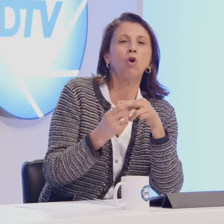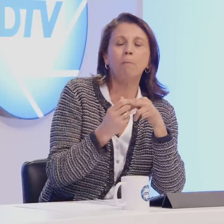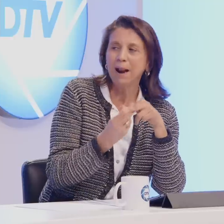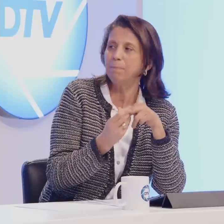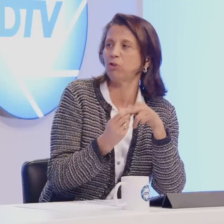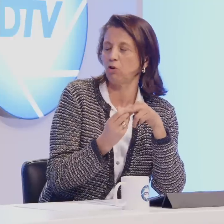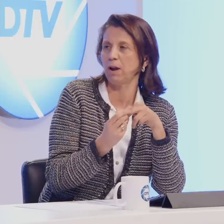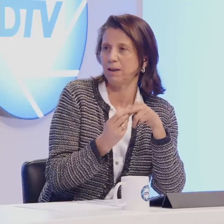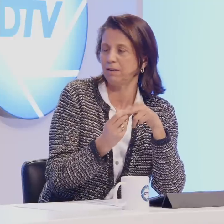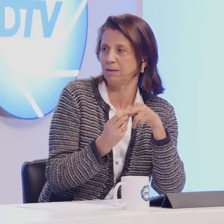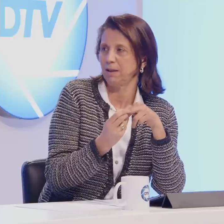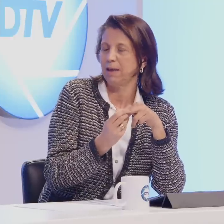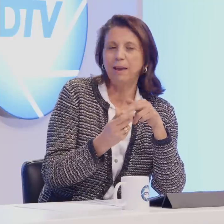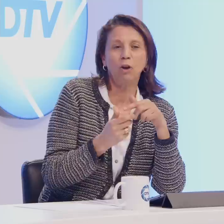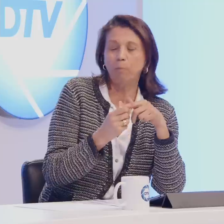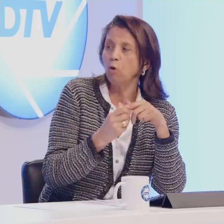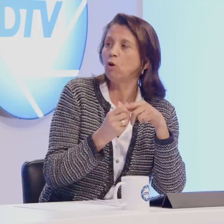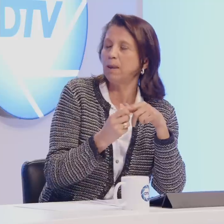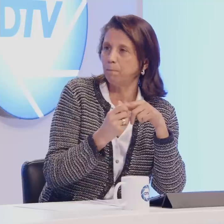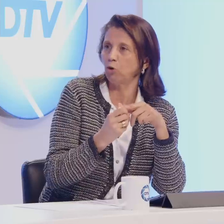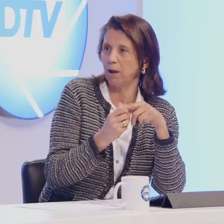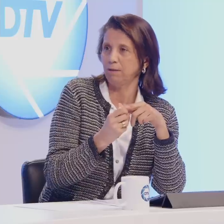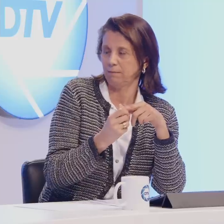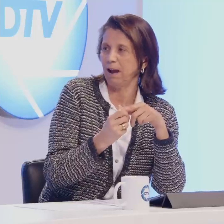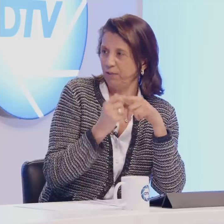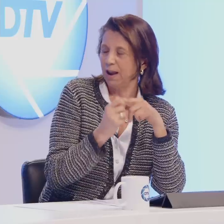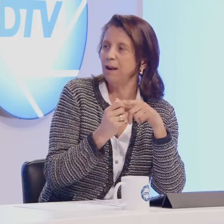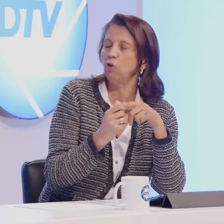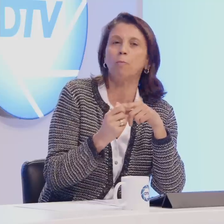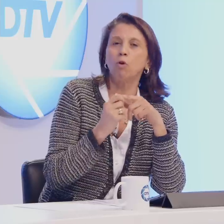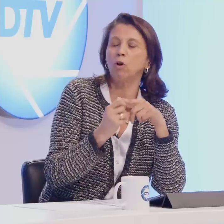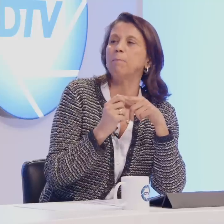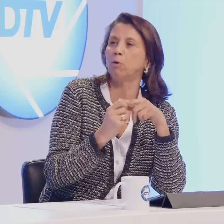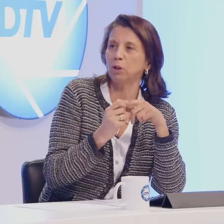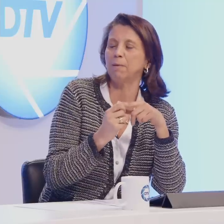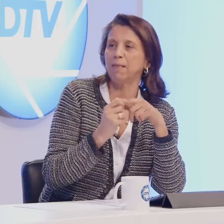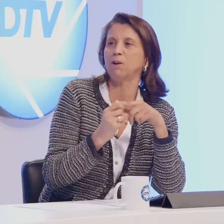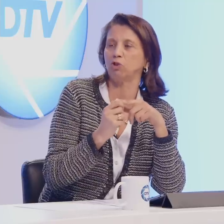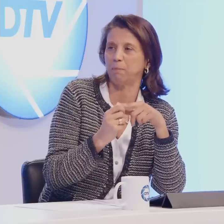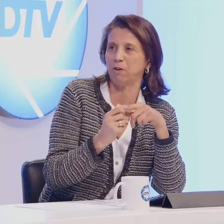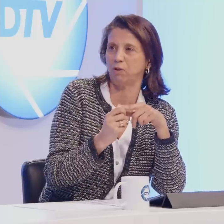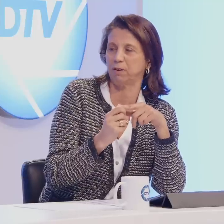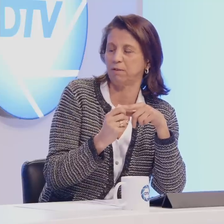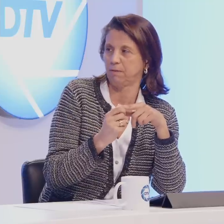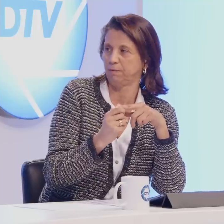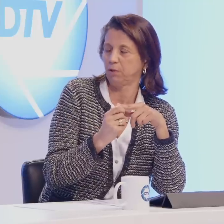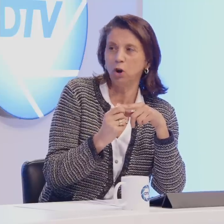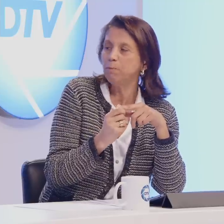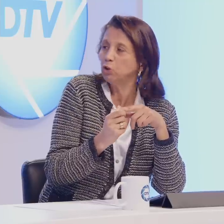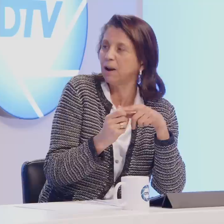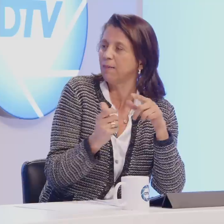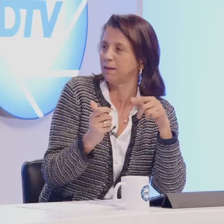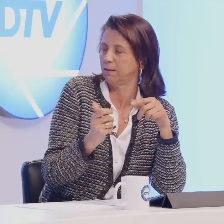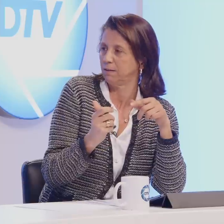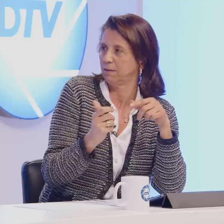que es, lo mala persona que es y lo poco que le importa, al final, lo poco que le importa la vida de los españoles. No